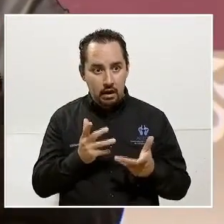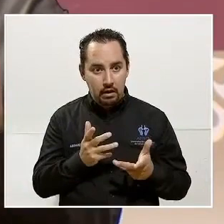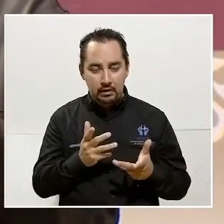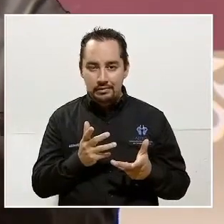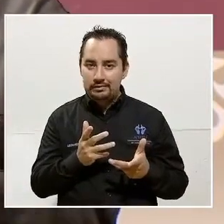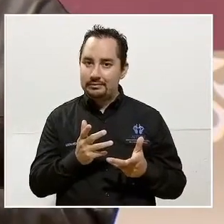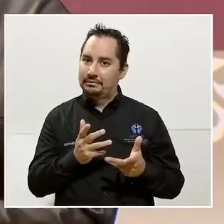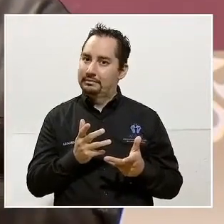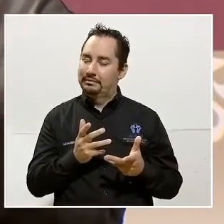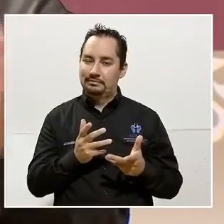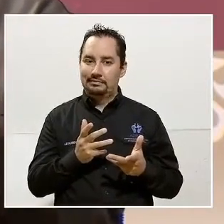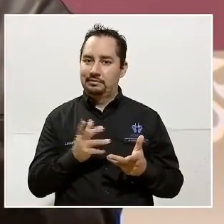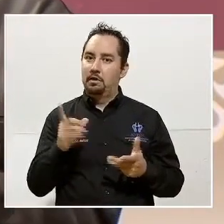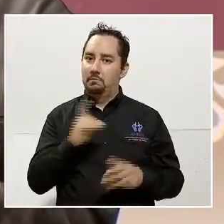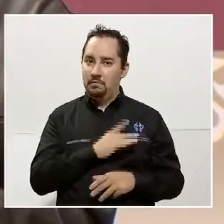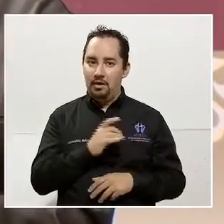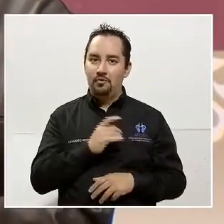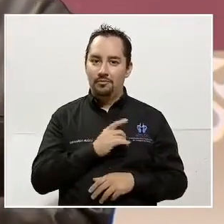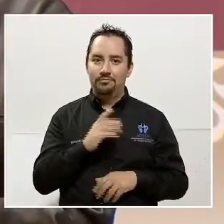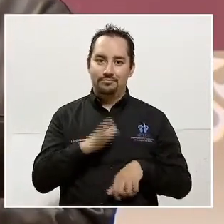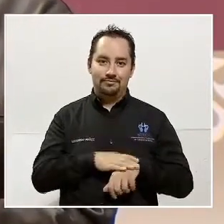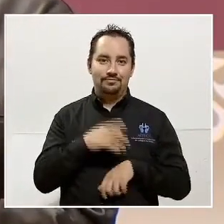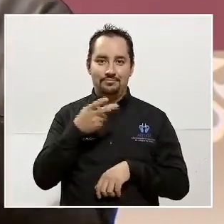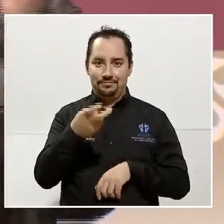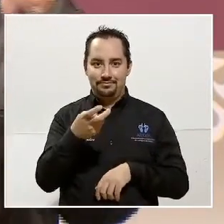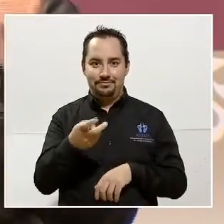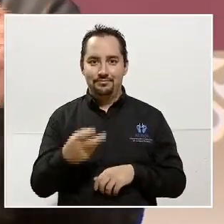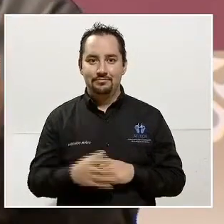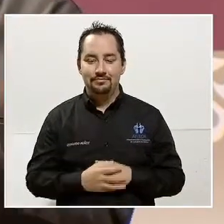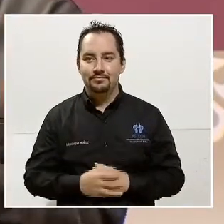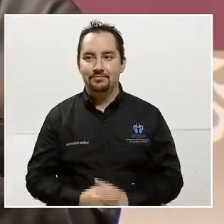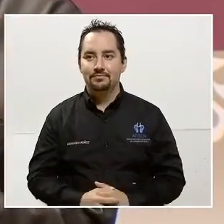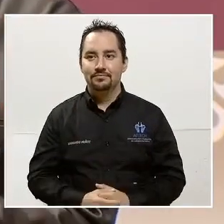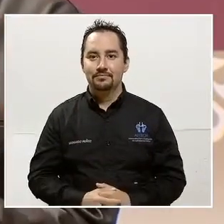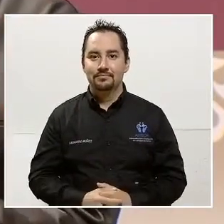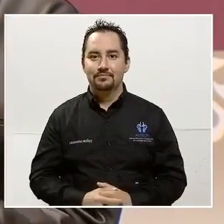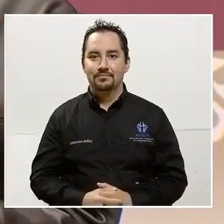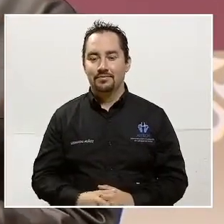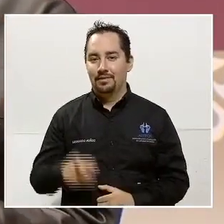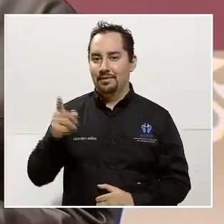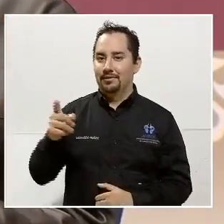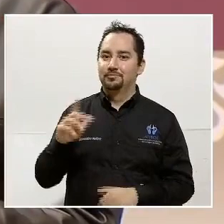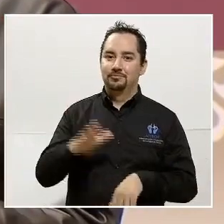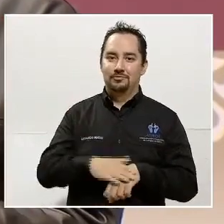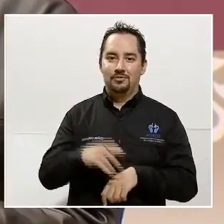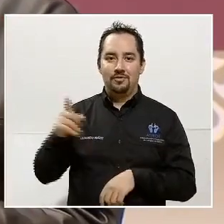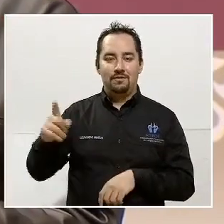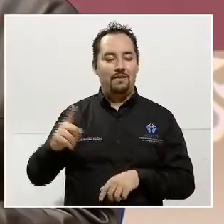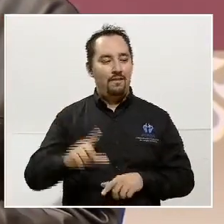a retar, a desafiar al régimen opresor.